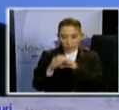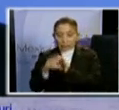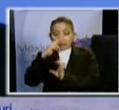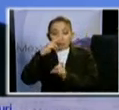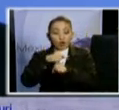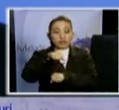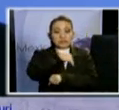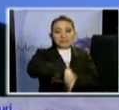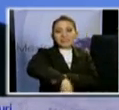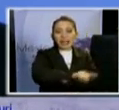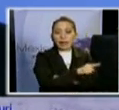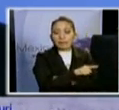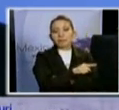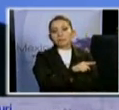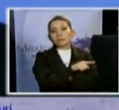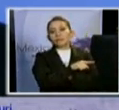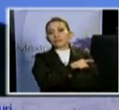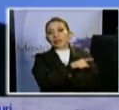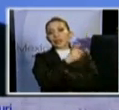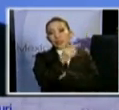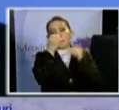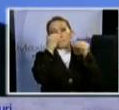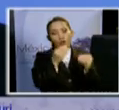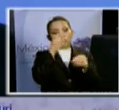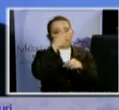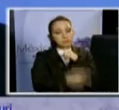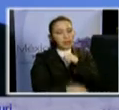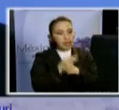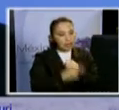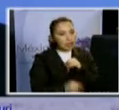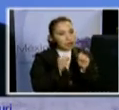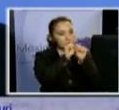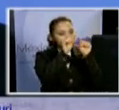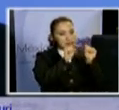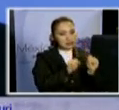responsables de la causa de muchos riesgos a los